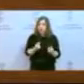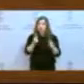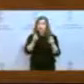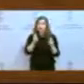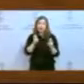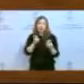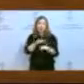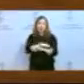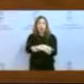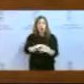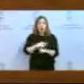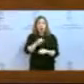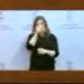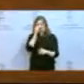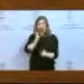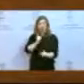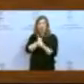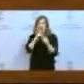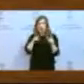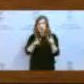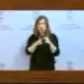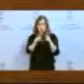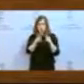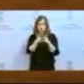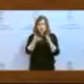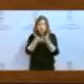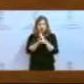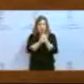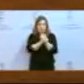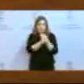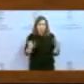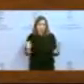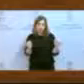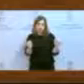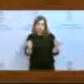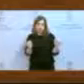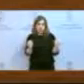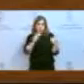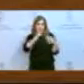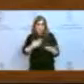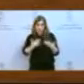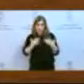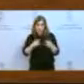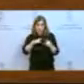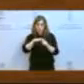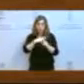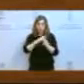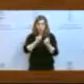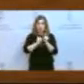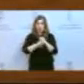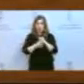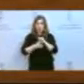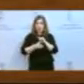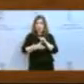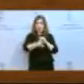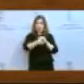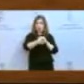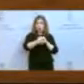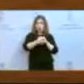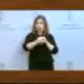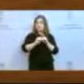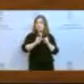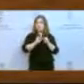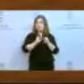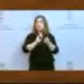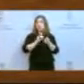Gobierno socialista es imposible cambiar el presente y mucho menos construir el futuro. A los